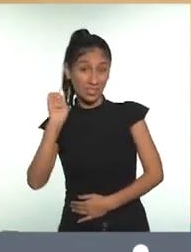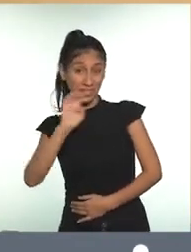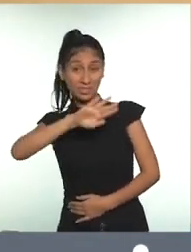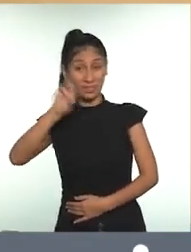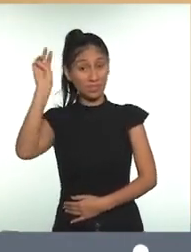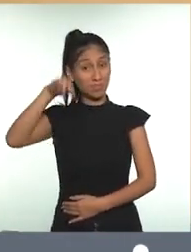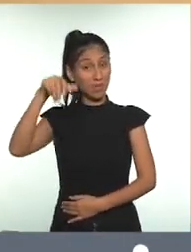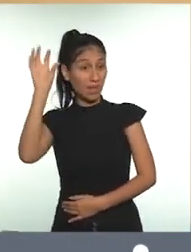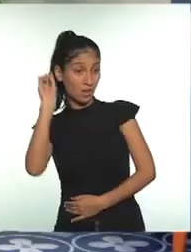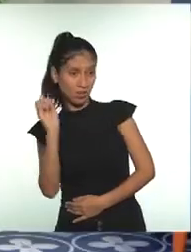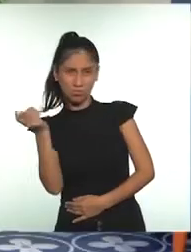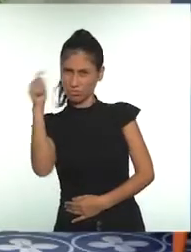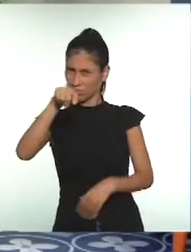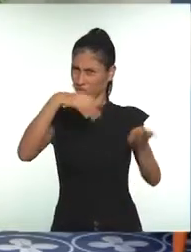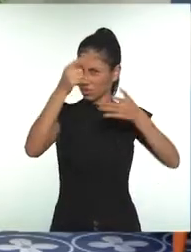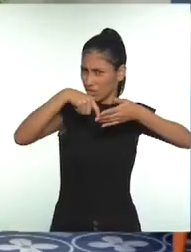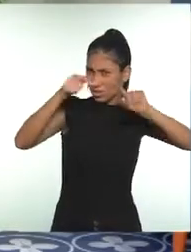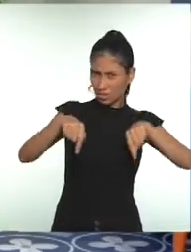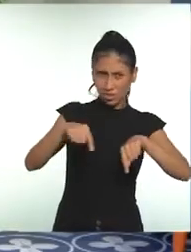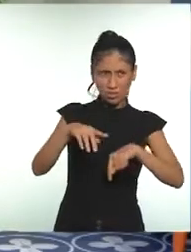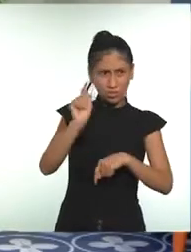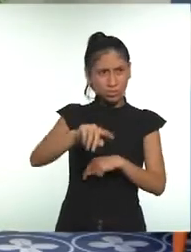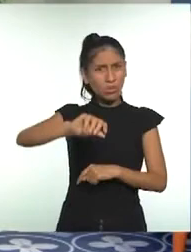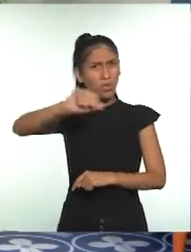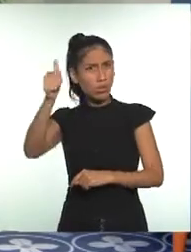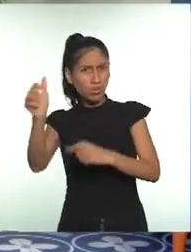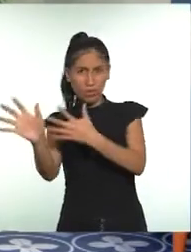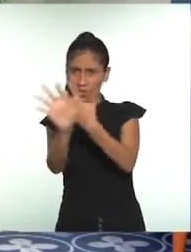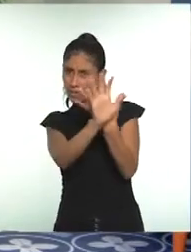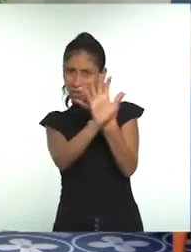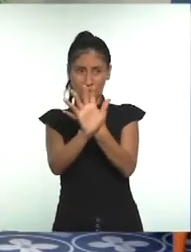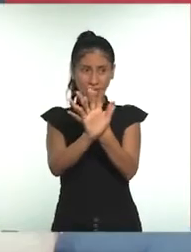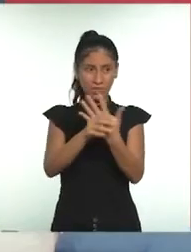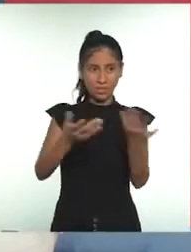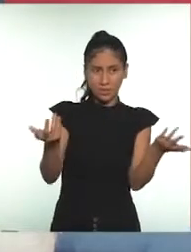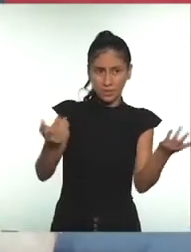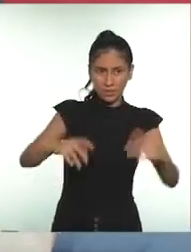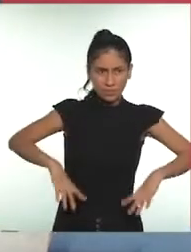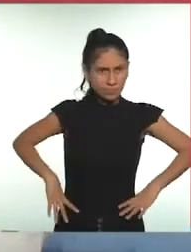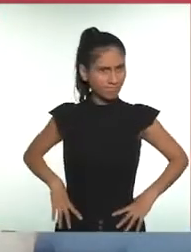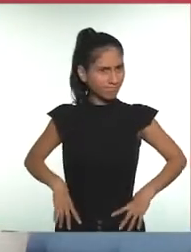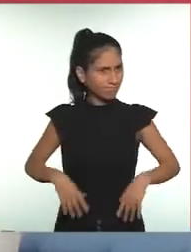Brigitte, Mario. ¿Qué haces aquí? Tú deberías estar al otro lado de la pantalla.